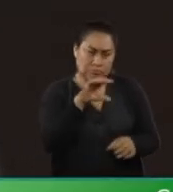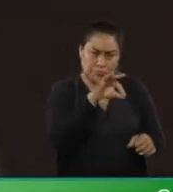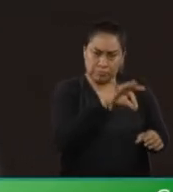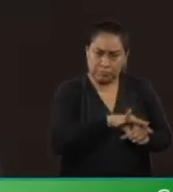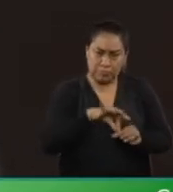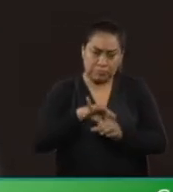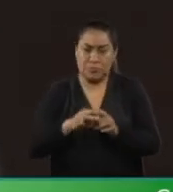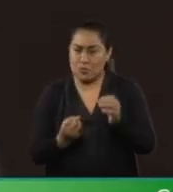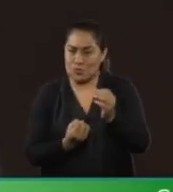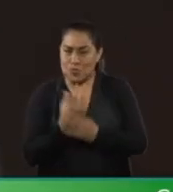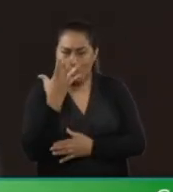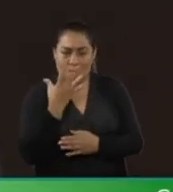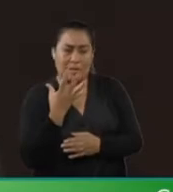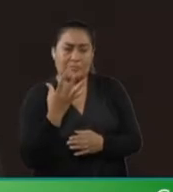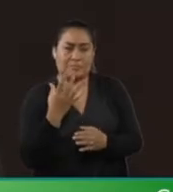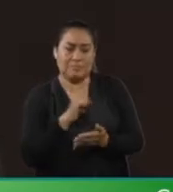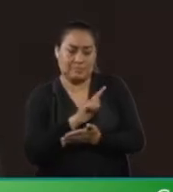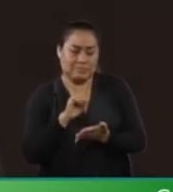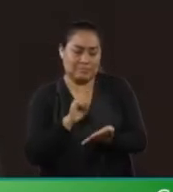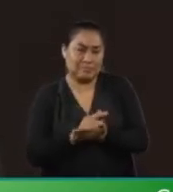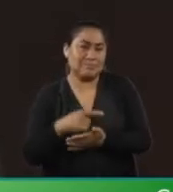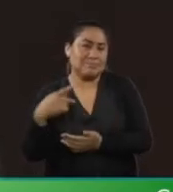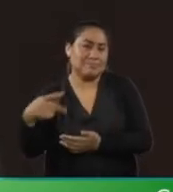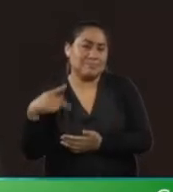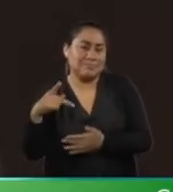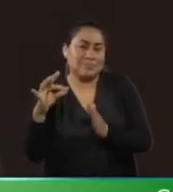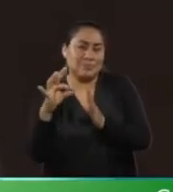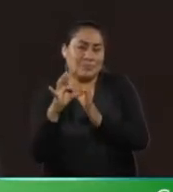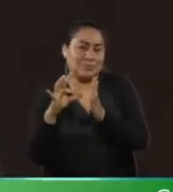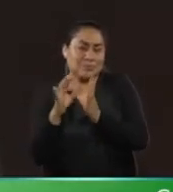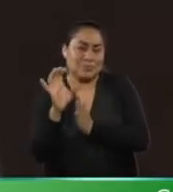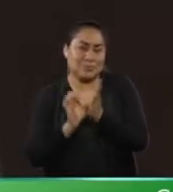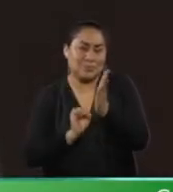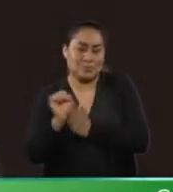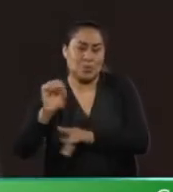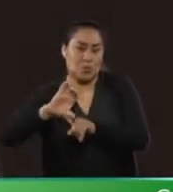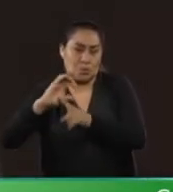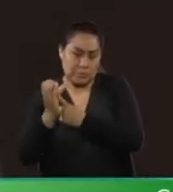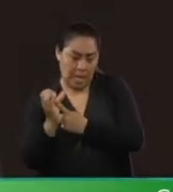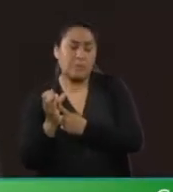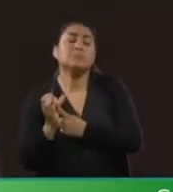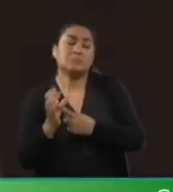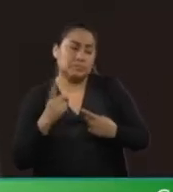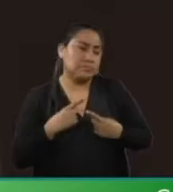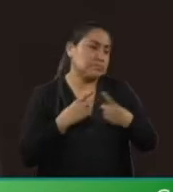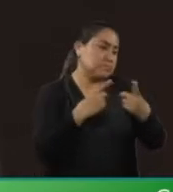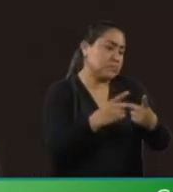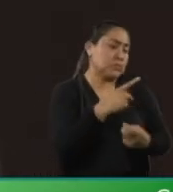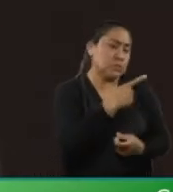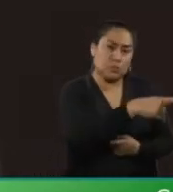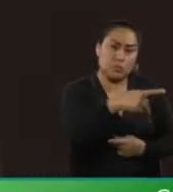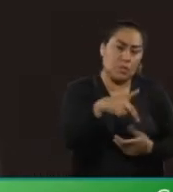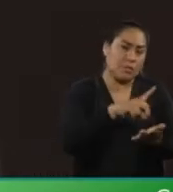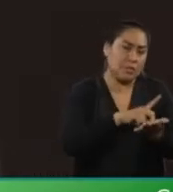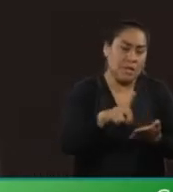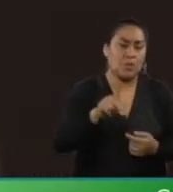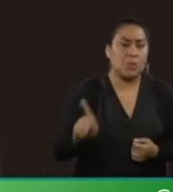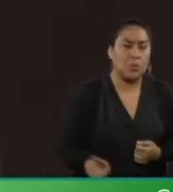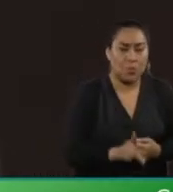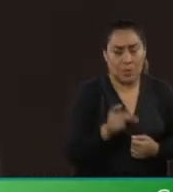dictamen de la Comisión de Puntos Constitucionales que hace sujetos de derecho a las comunidades y pueblos indígenas